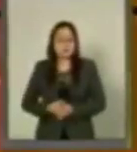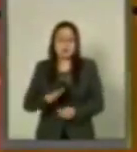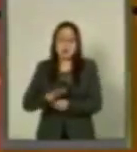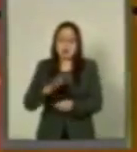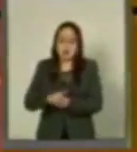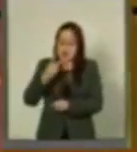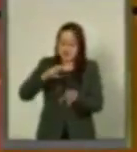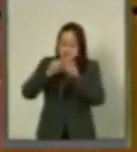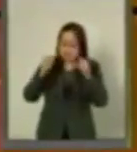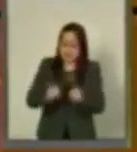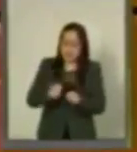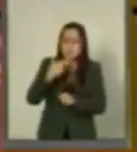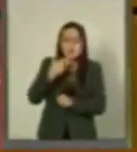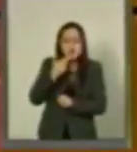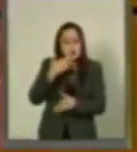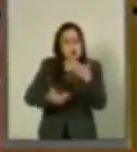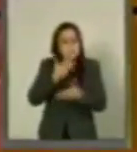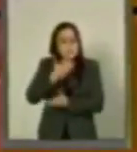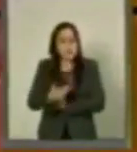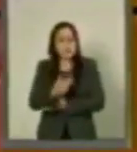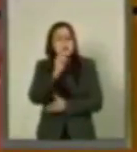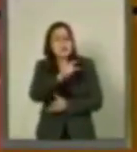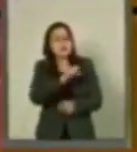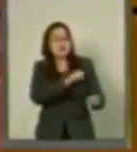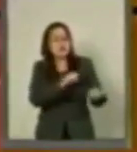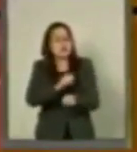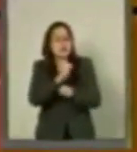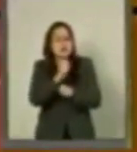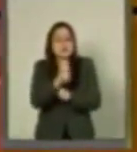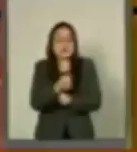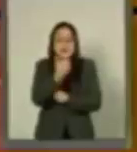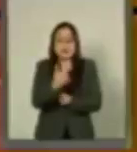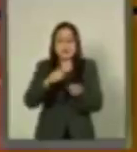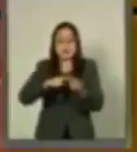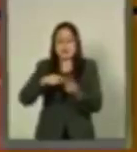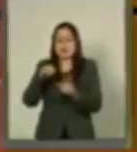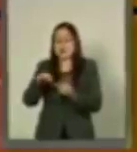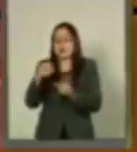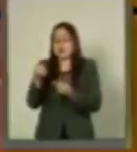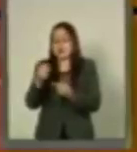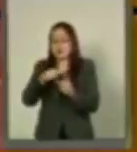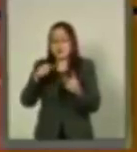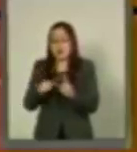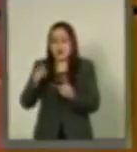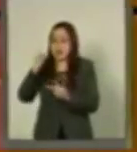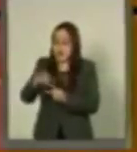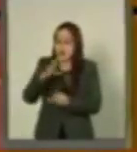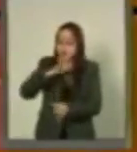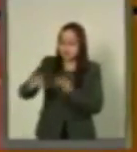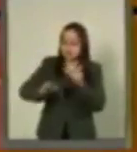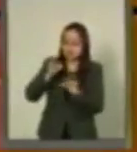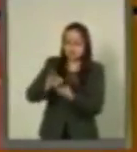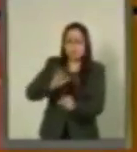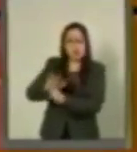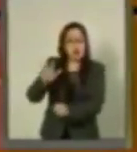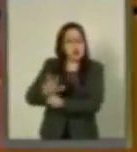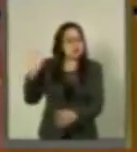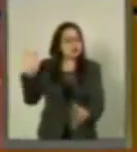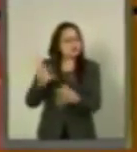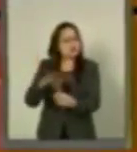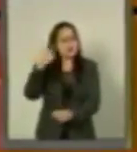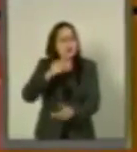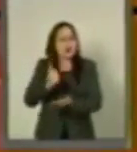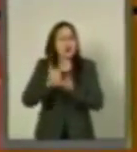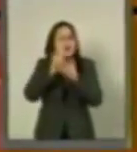el sistema. Apenas ocurrieron los sismos del 7 y 19 de septiembre, ahí estuvieron listos para ayudar